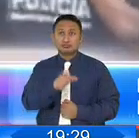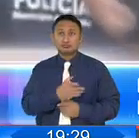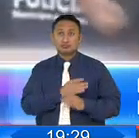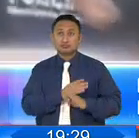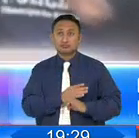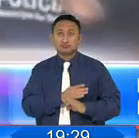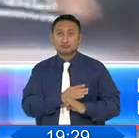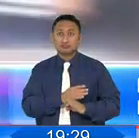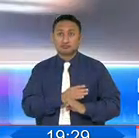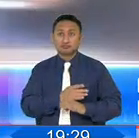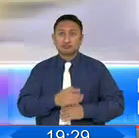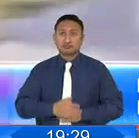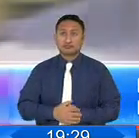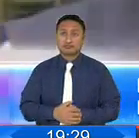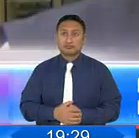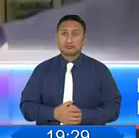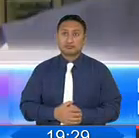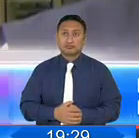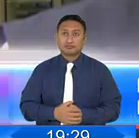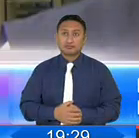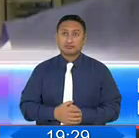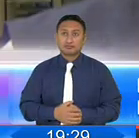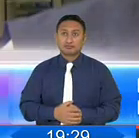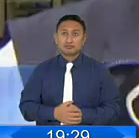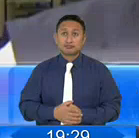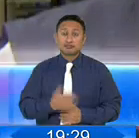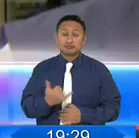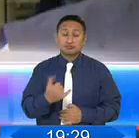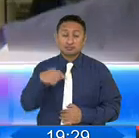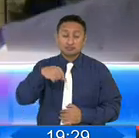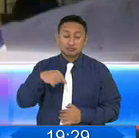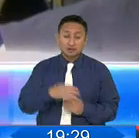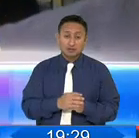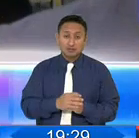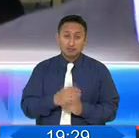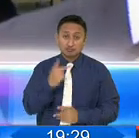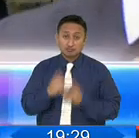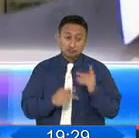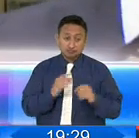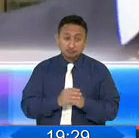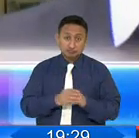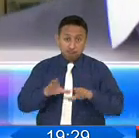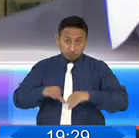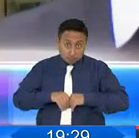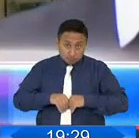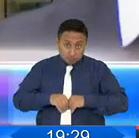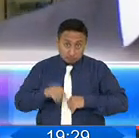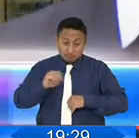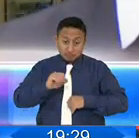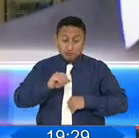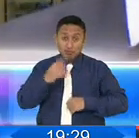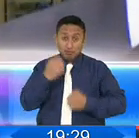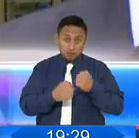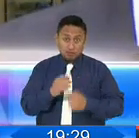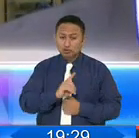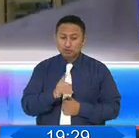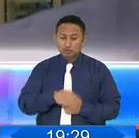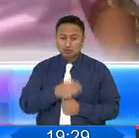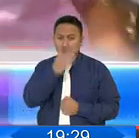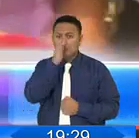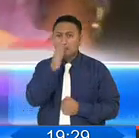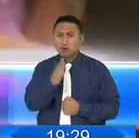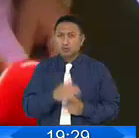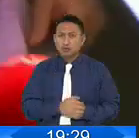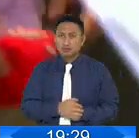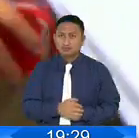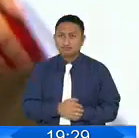ciudadana ofendida. Los procesados en este caso aceptaron el hecho, pero no lo aceptaron como un delito, sino como una broma.